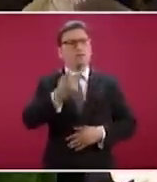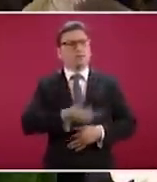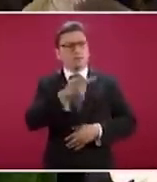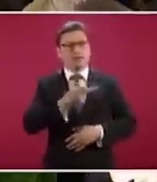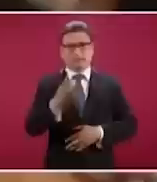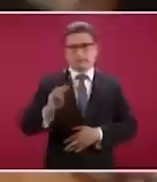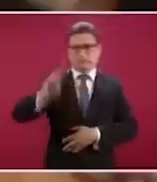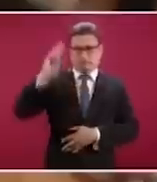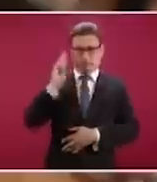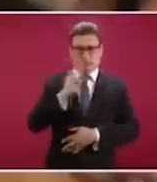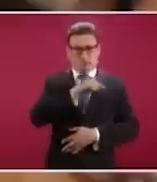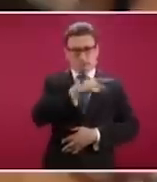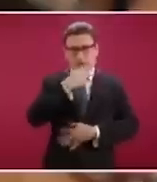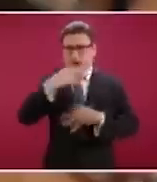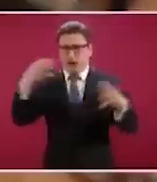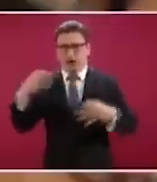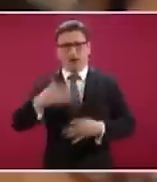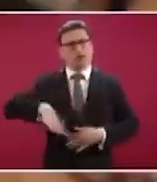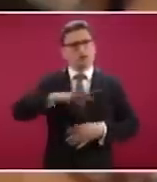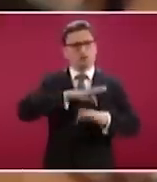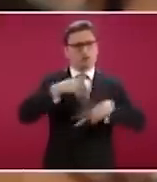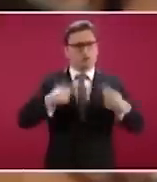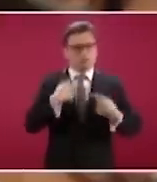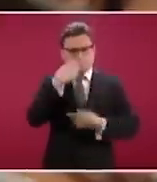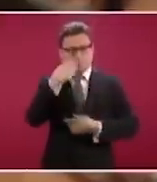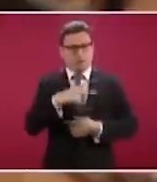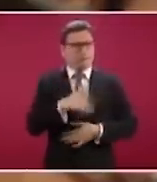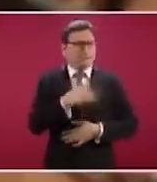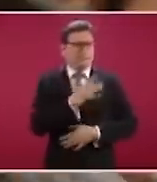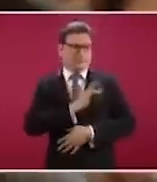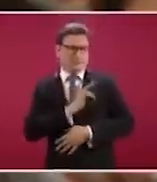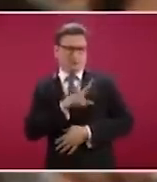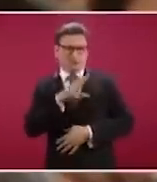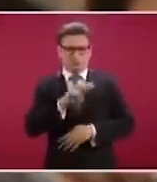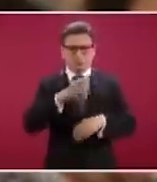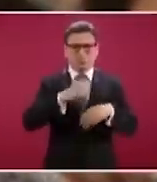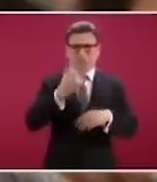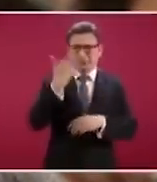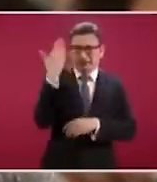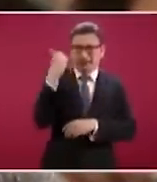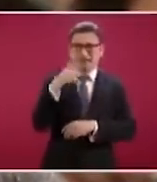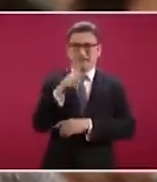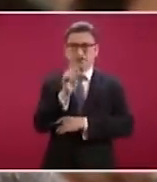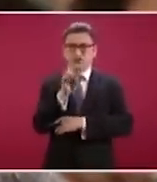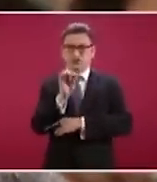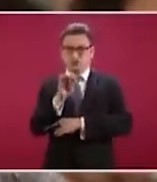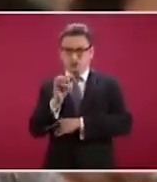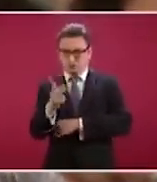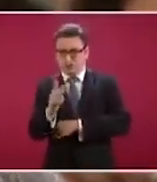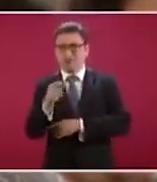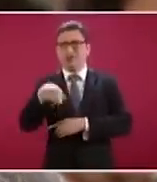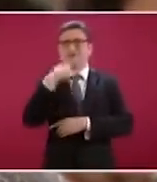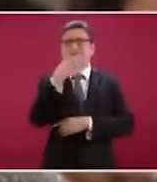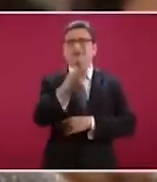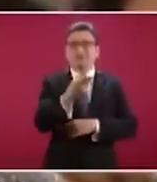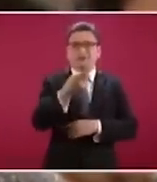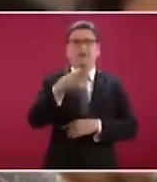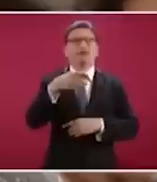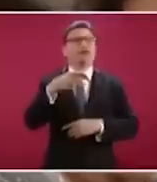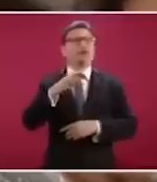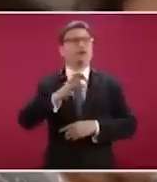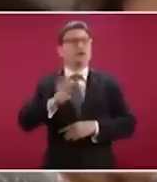nos dijo a los mexicanos que no había nada que temer ante las declaraciones de Donald Trump sobre la posibilidad